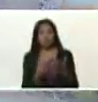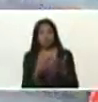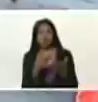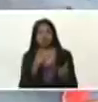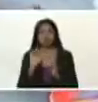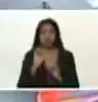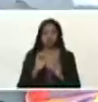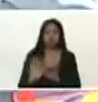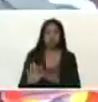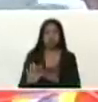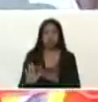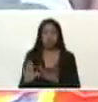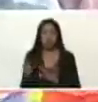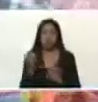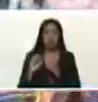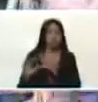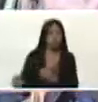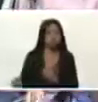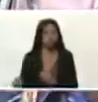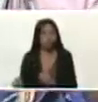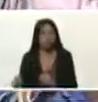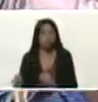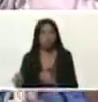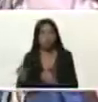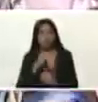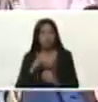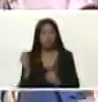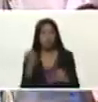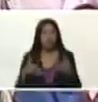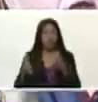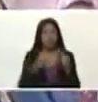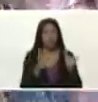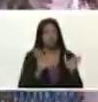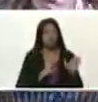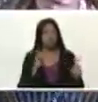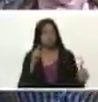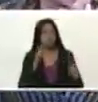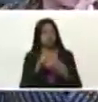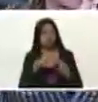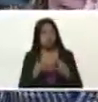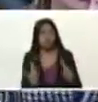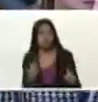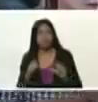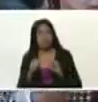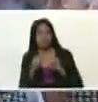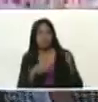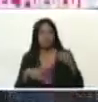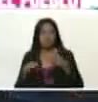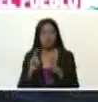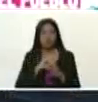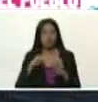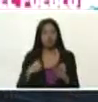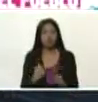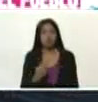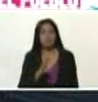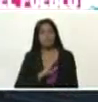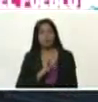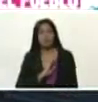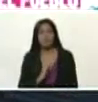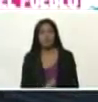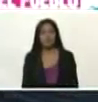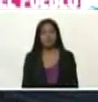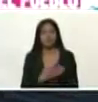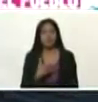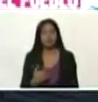antineoliberal, anticapitalista. Ese es nuestro camino. Y seguiremos construyendo nuestros propios instrumentos. Quiero